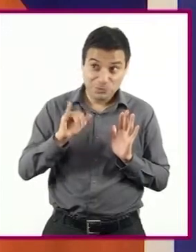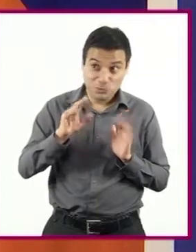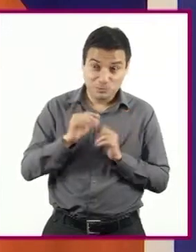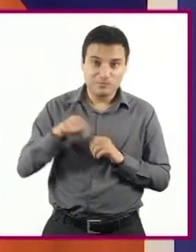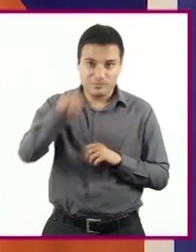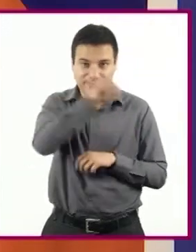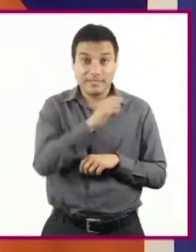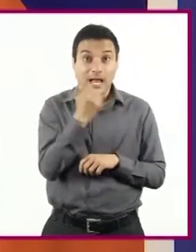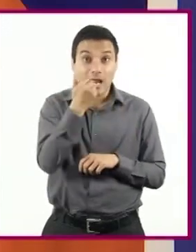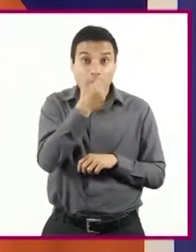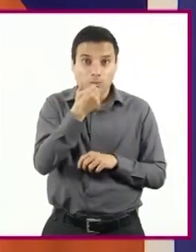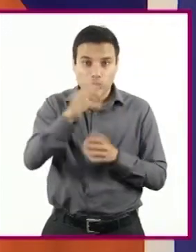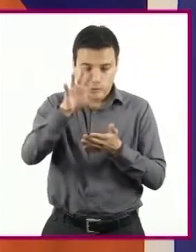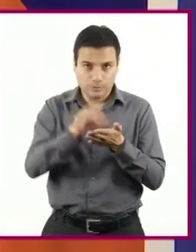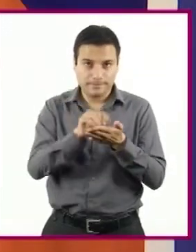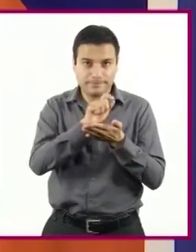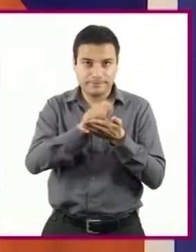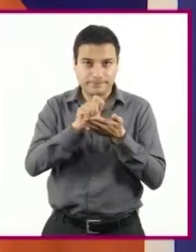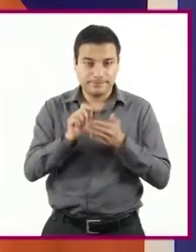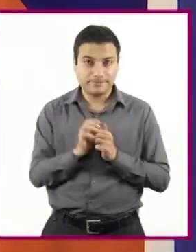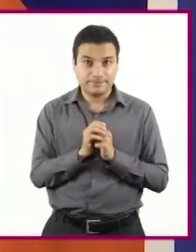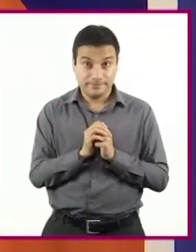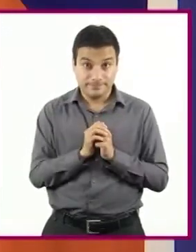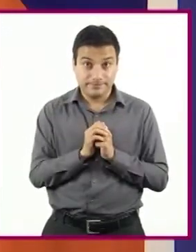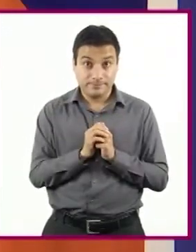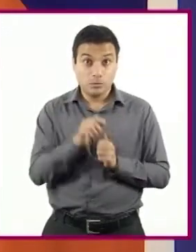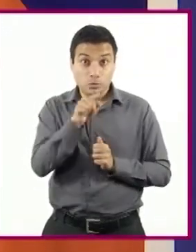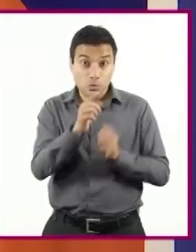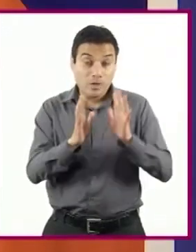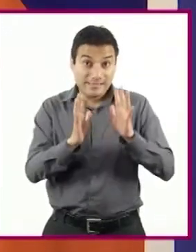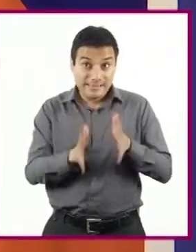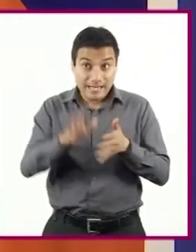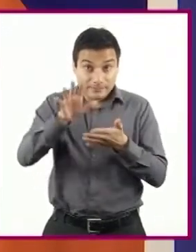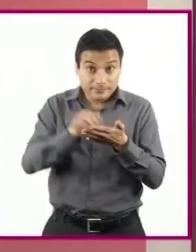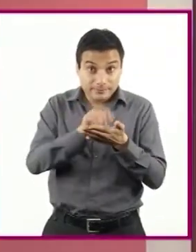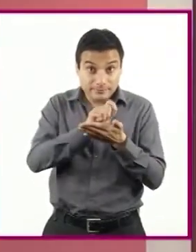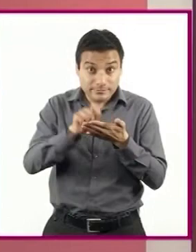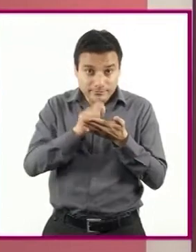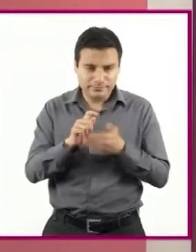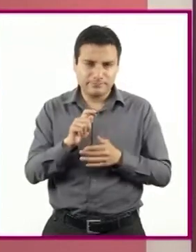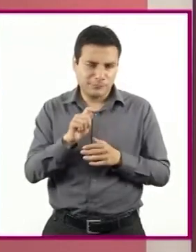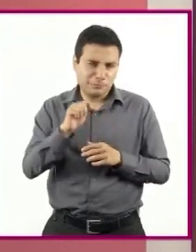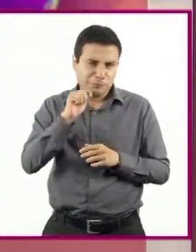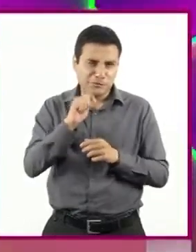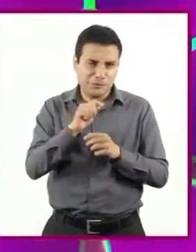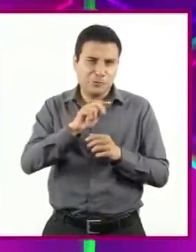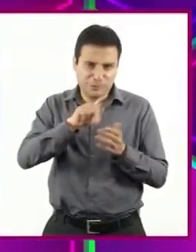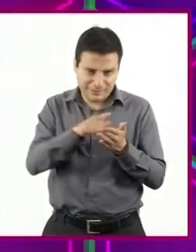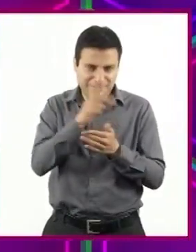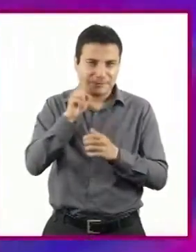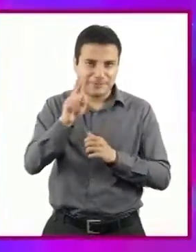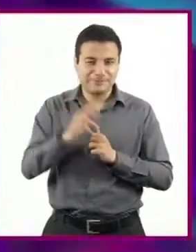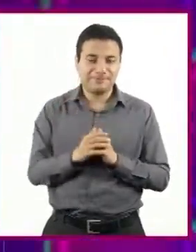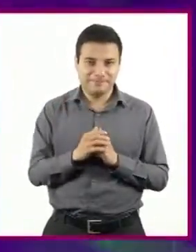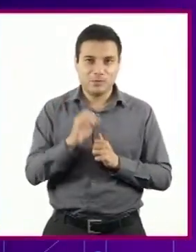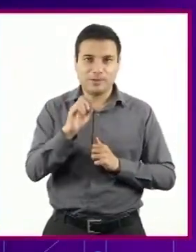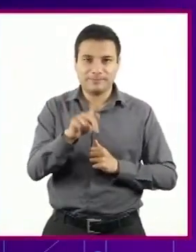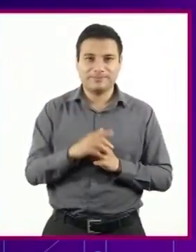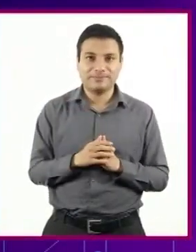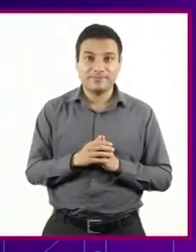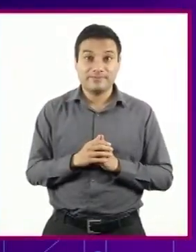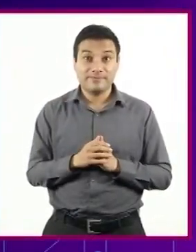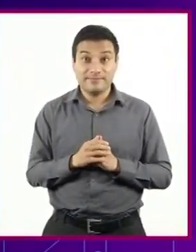en casa tomen nota y que los que lo hayan hecho las confirmen? Está bien, leámoslo y sigamos. Quien no